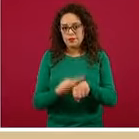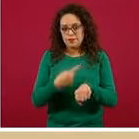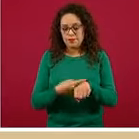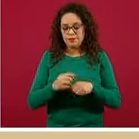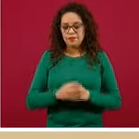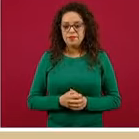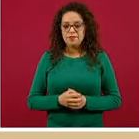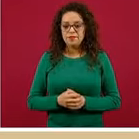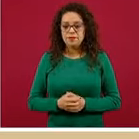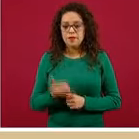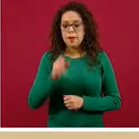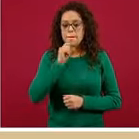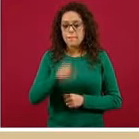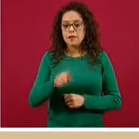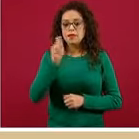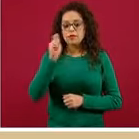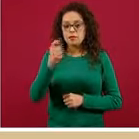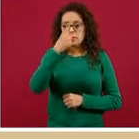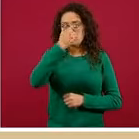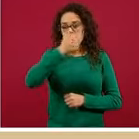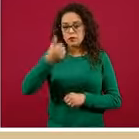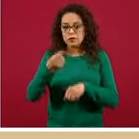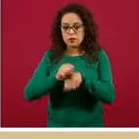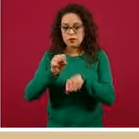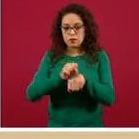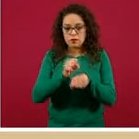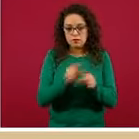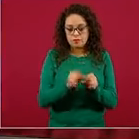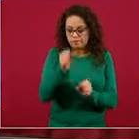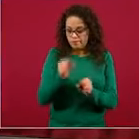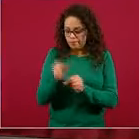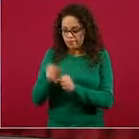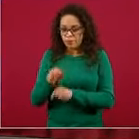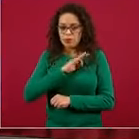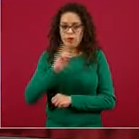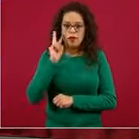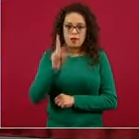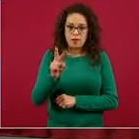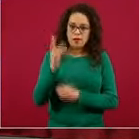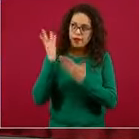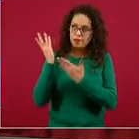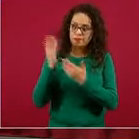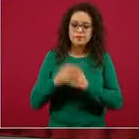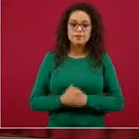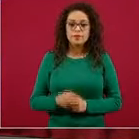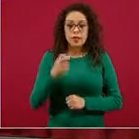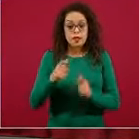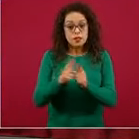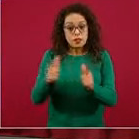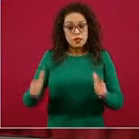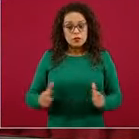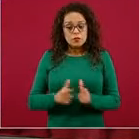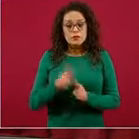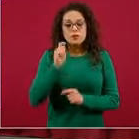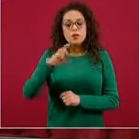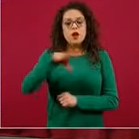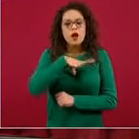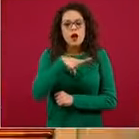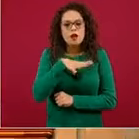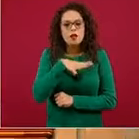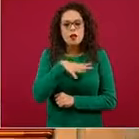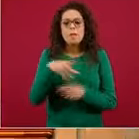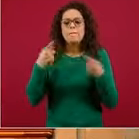tenemos distribuidos para cada una de las semanas epidemiológicas. Dentro de este grupo se encuentran también